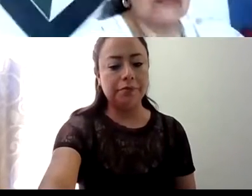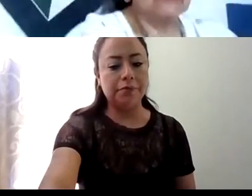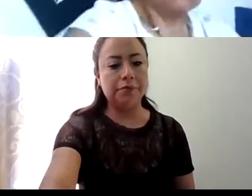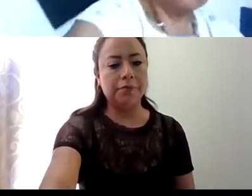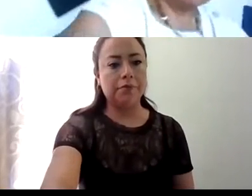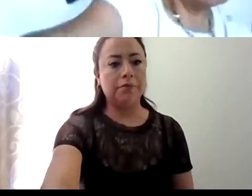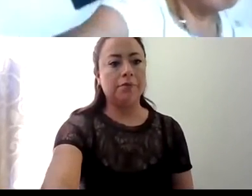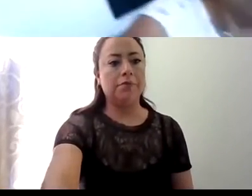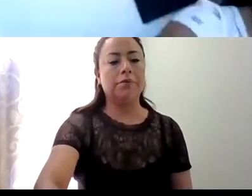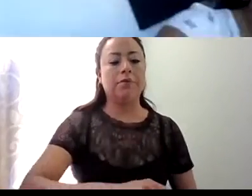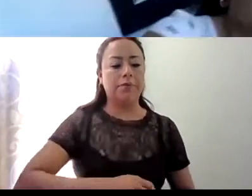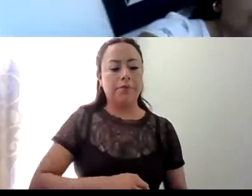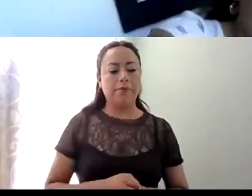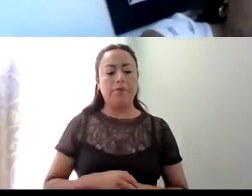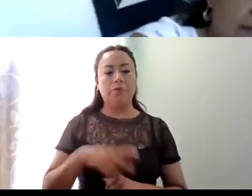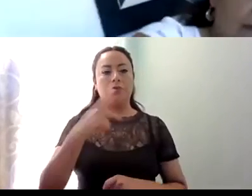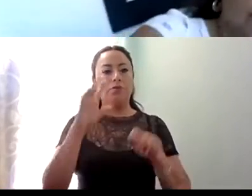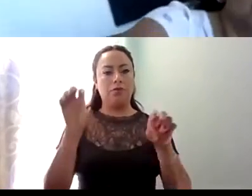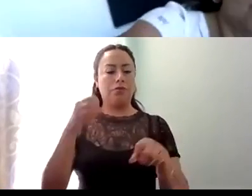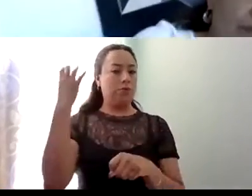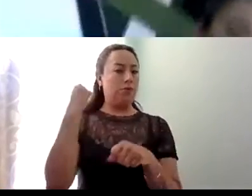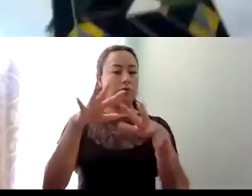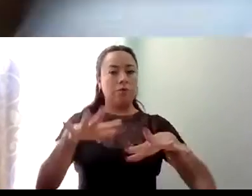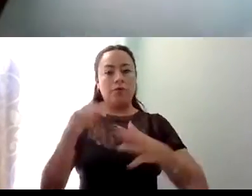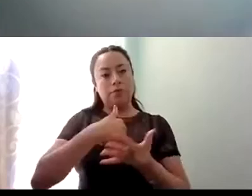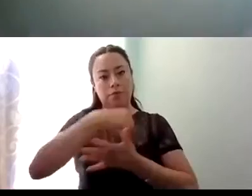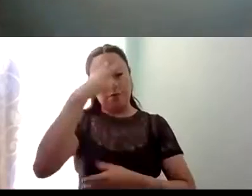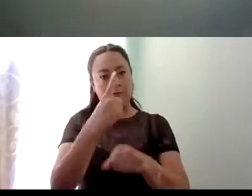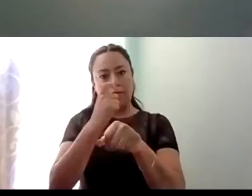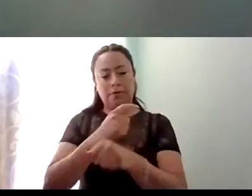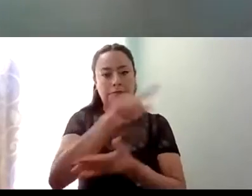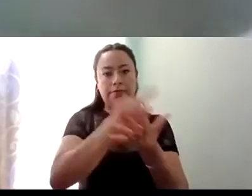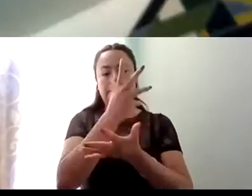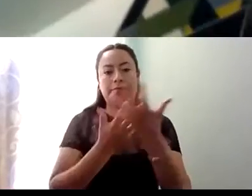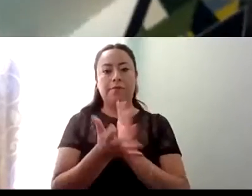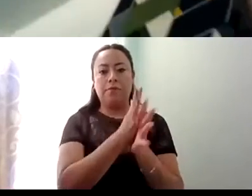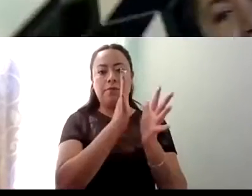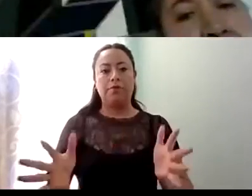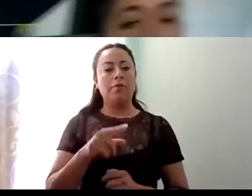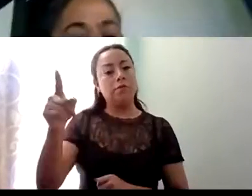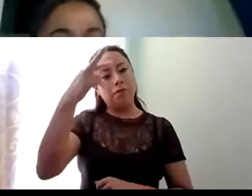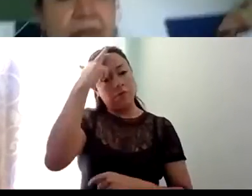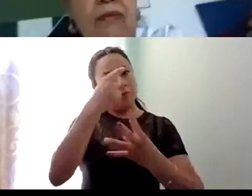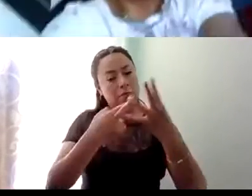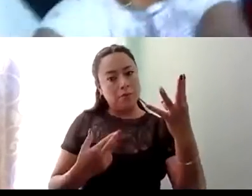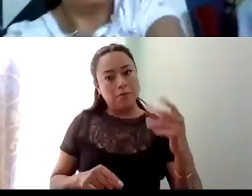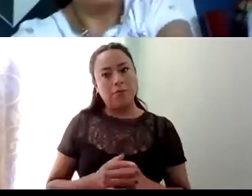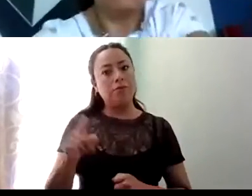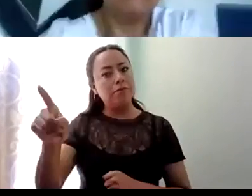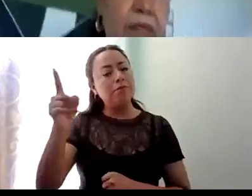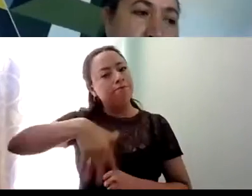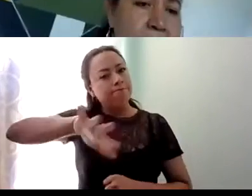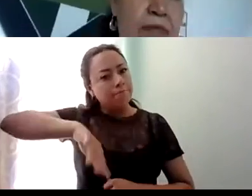del Congreso de la Ciudad de México, primera legislatura, sus razones y consideraciones por las que busca la reelección como